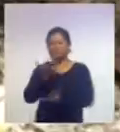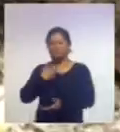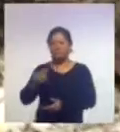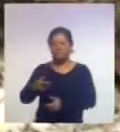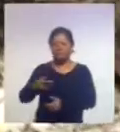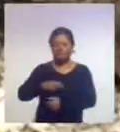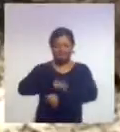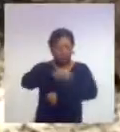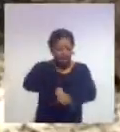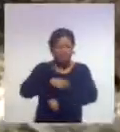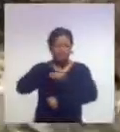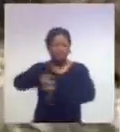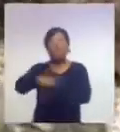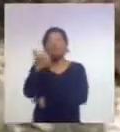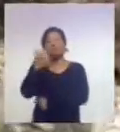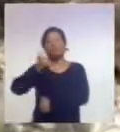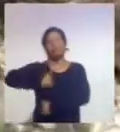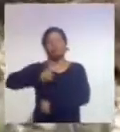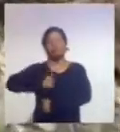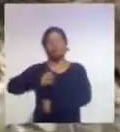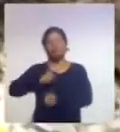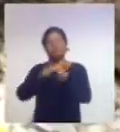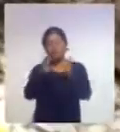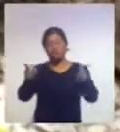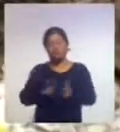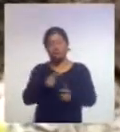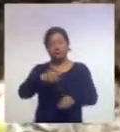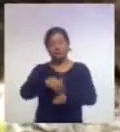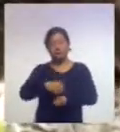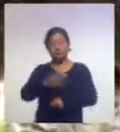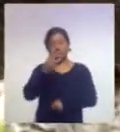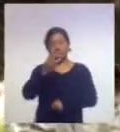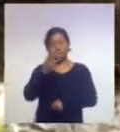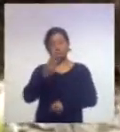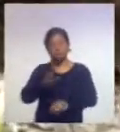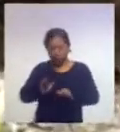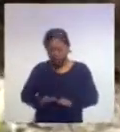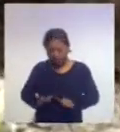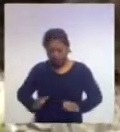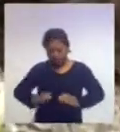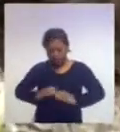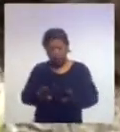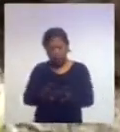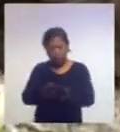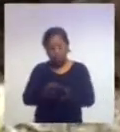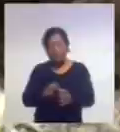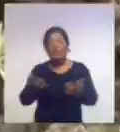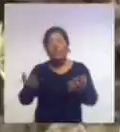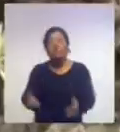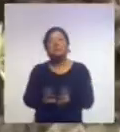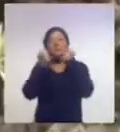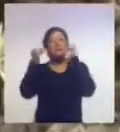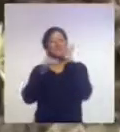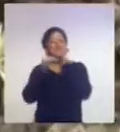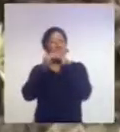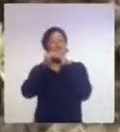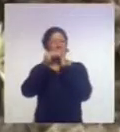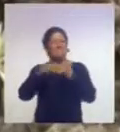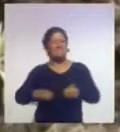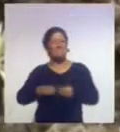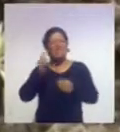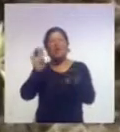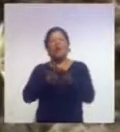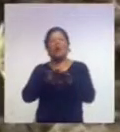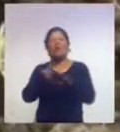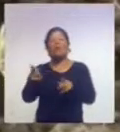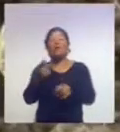soldados pertenecientes a la Brigada número 13 del Batallón Tequendama ejecutan un operativo destinado a salvar miles de vidas mediante la siembra de un